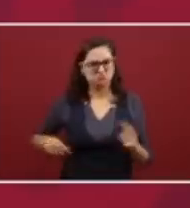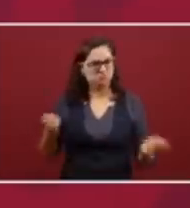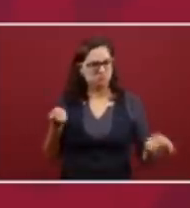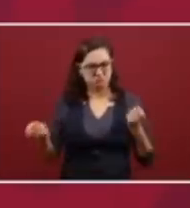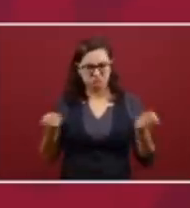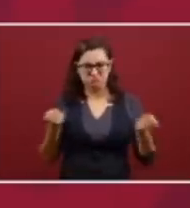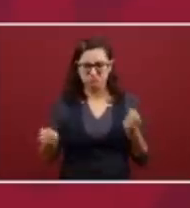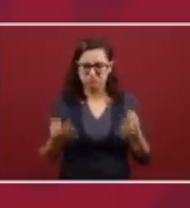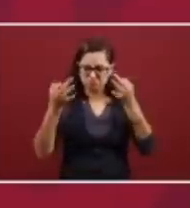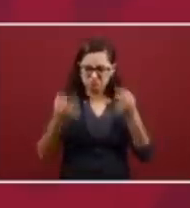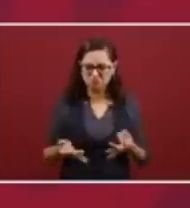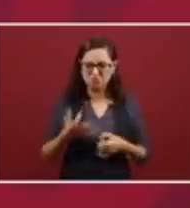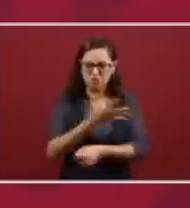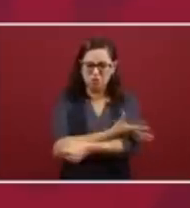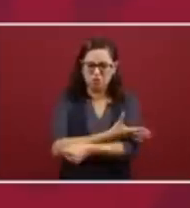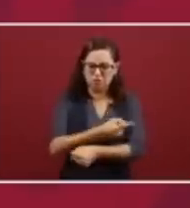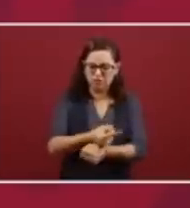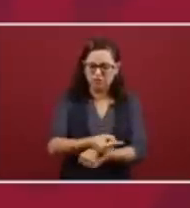honesta